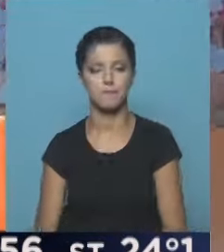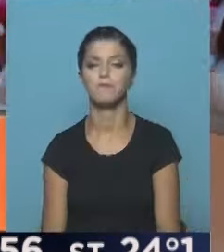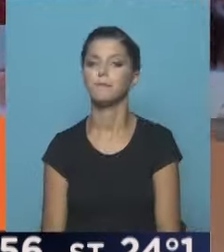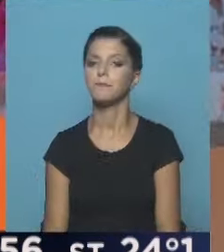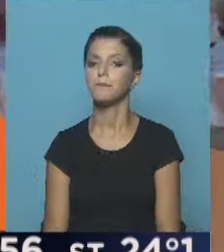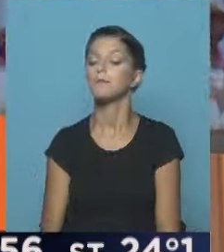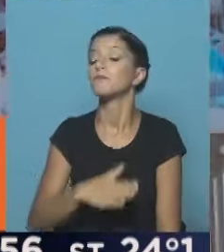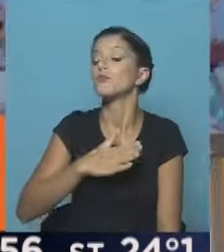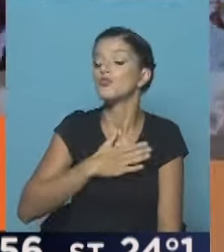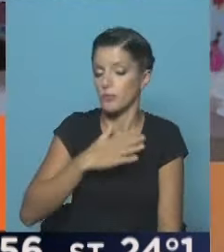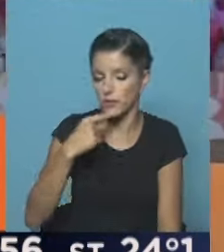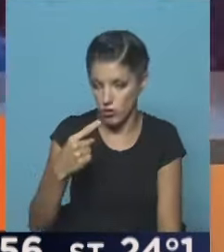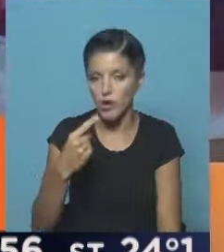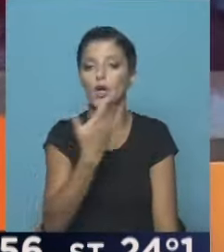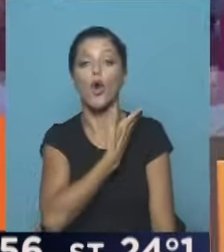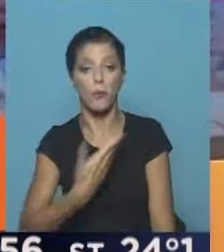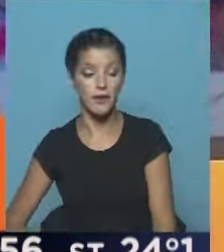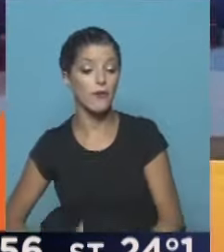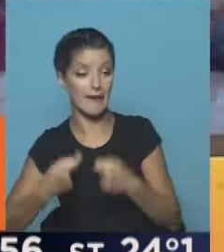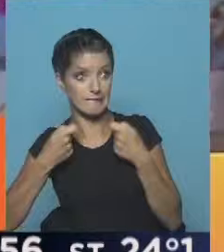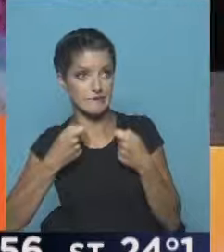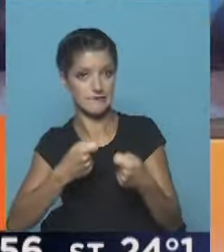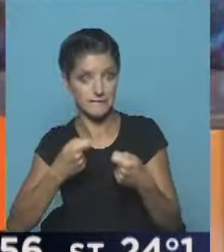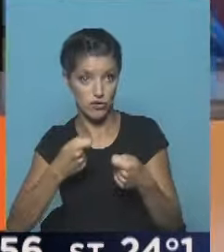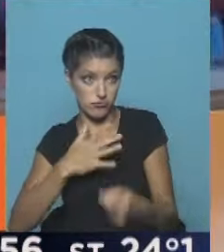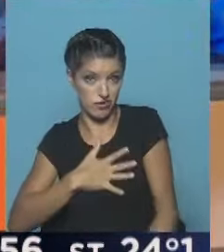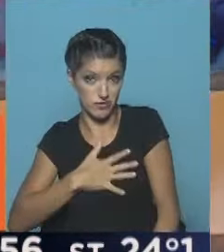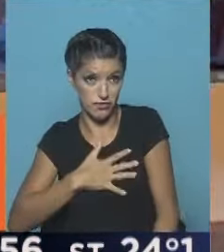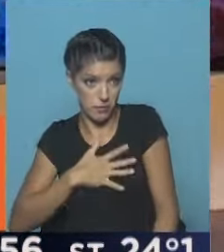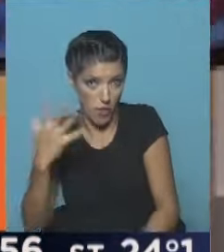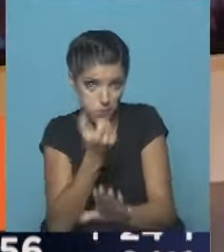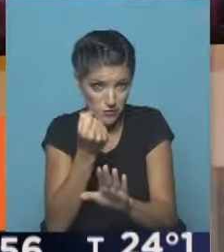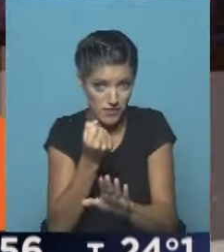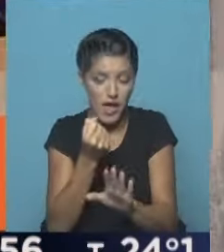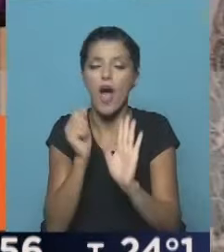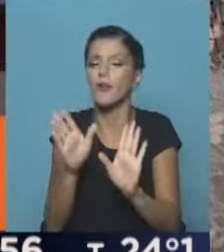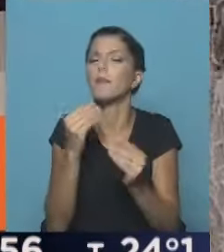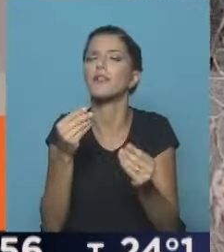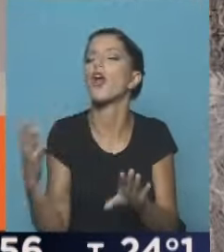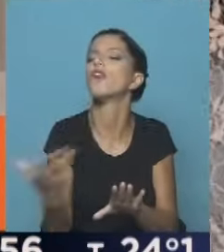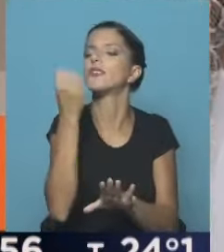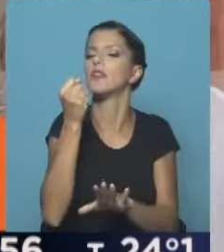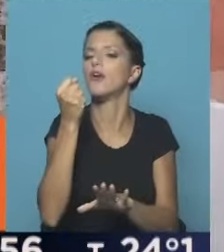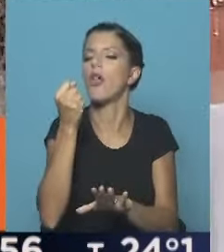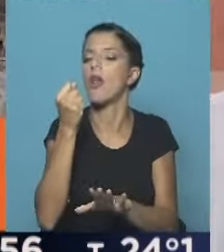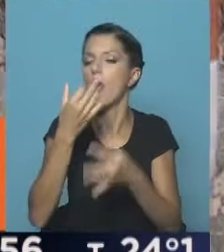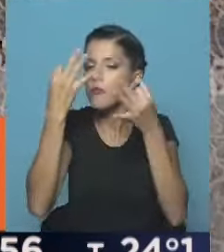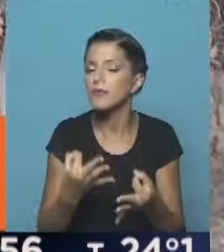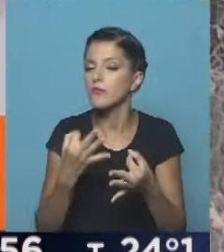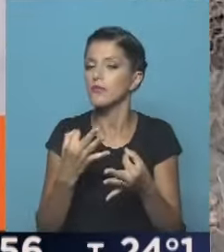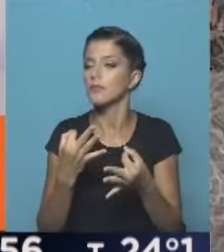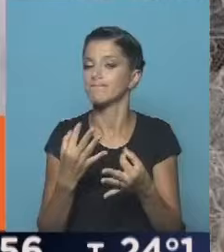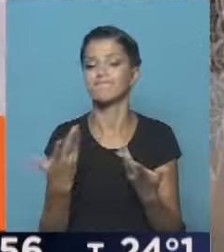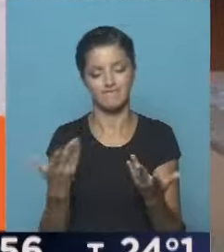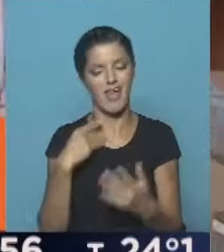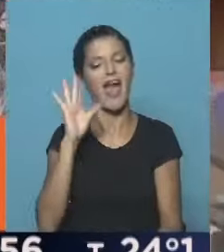presionaron deben estar altamente satisfechos porque lograron algo. Ahora, ¿por qué lo lograron? Eso ya es más complicado